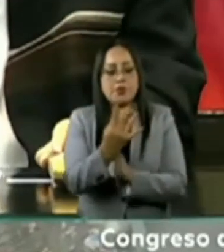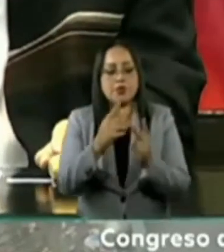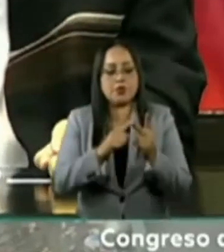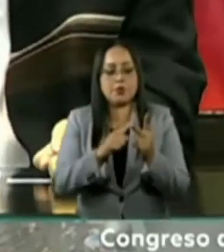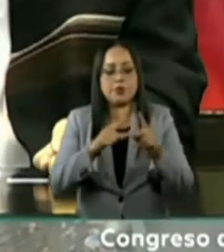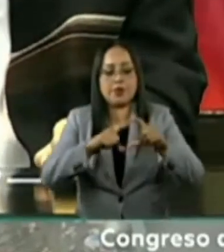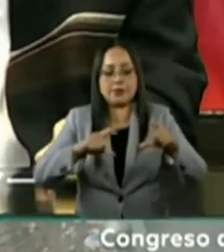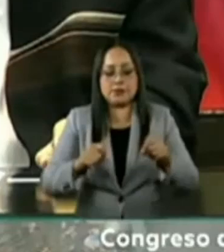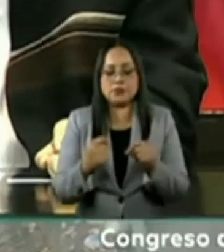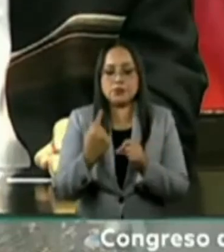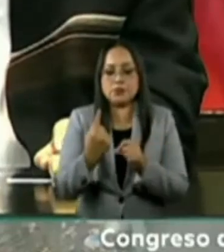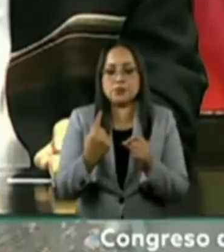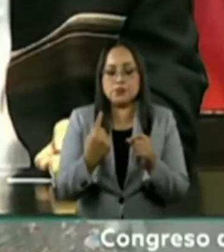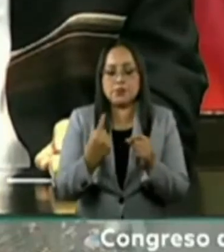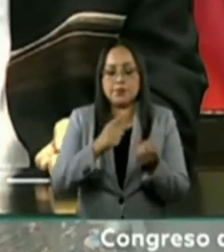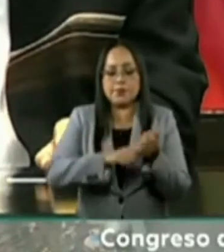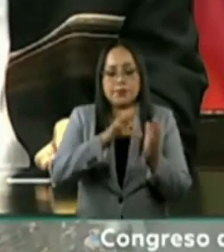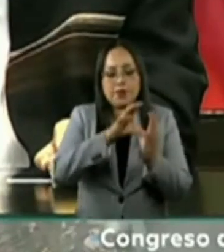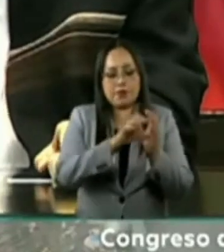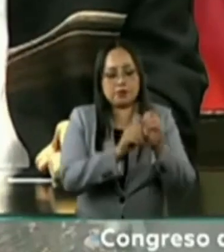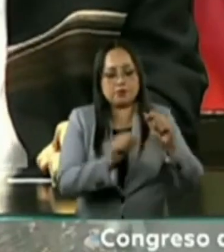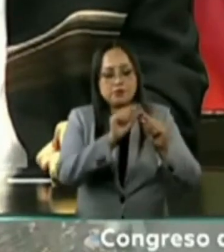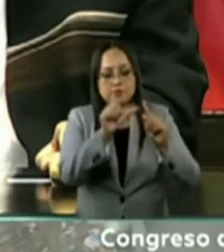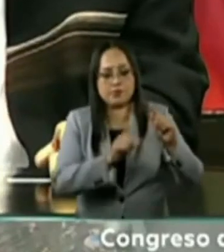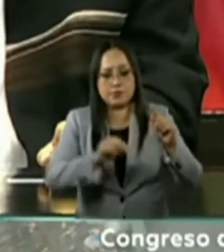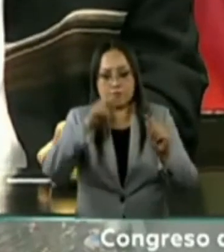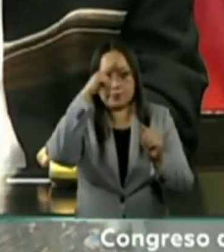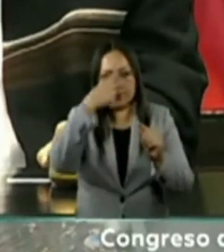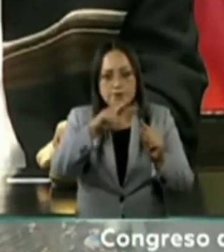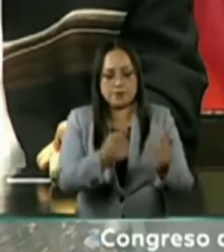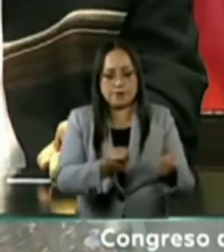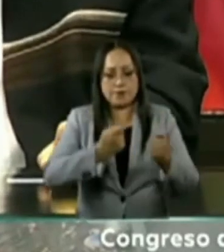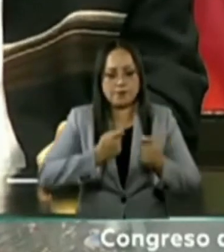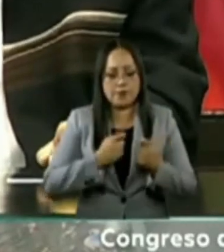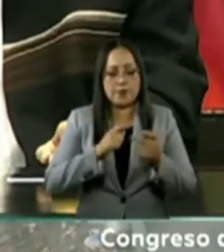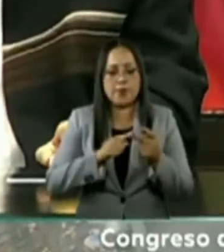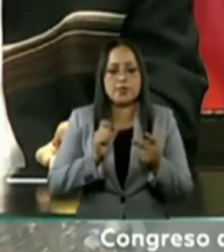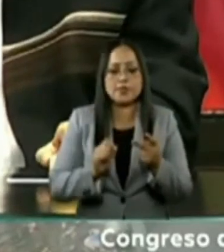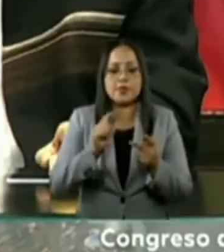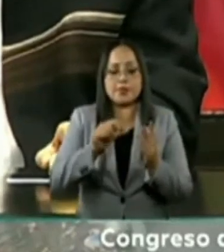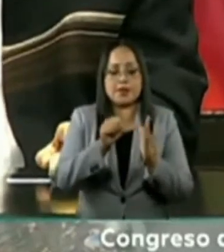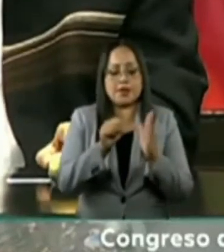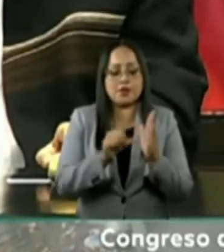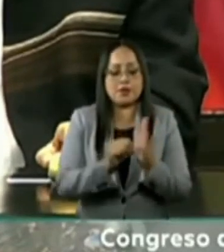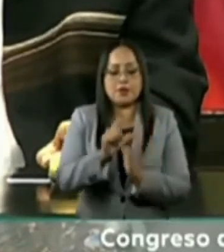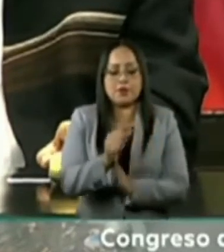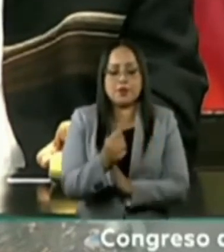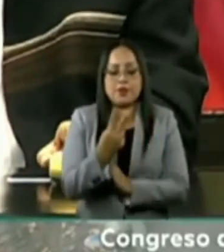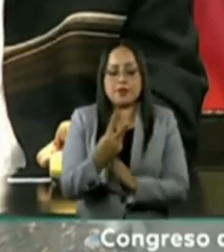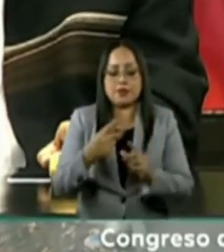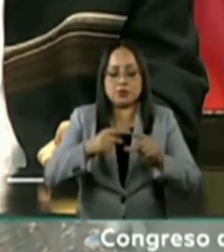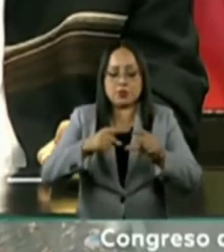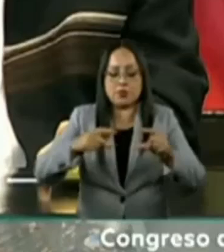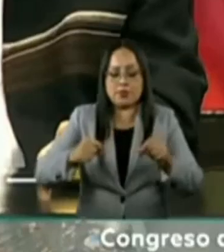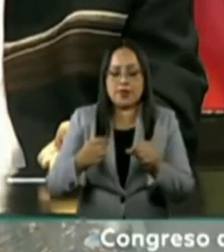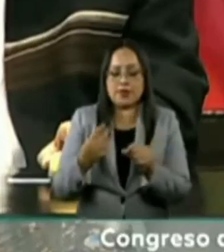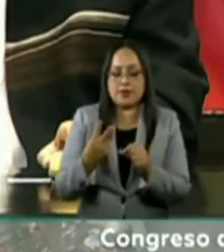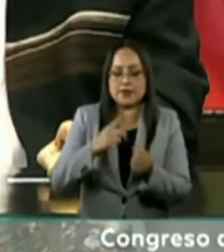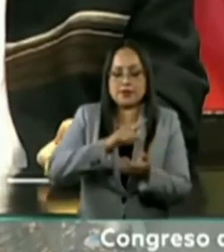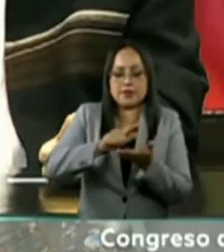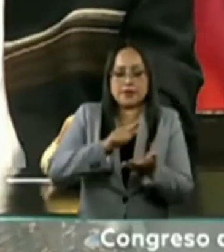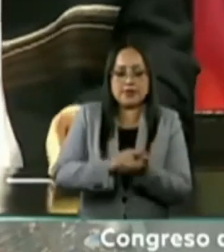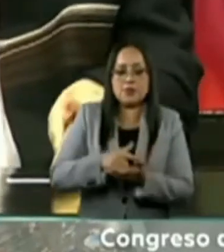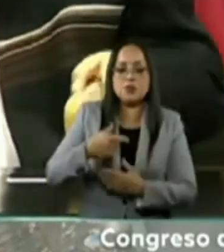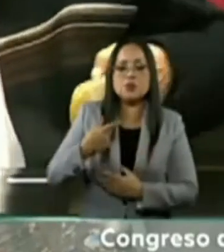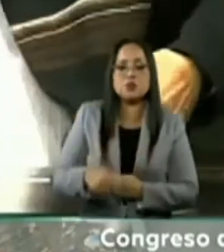comitiva de gobernadores y gobernadoras de la coalición Sigamos Haciendo